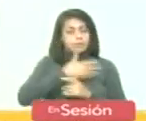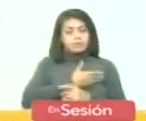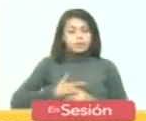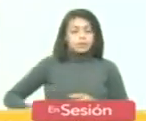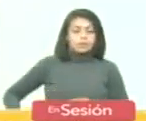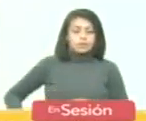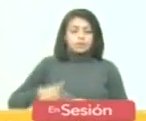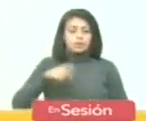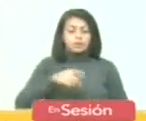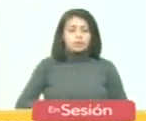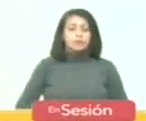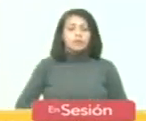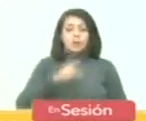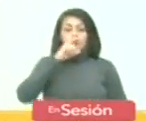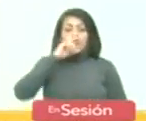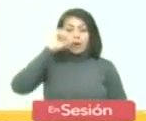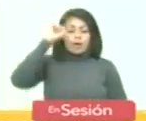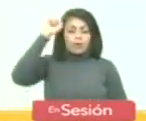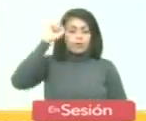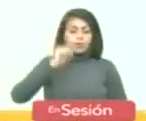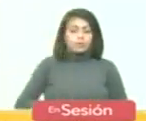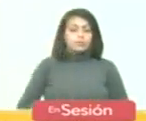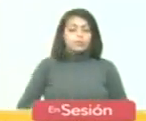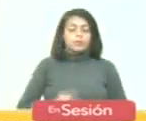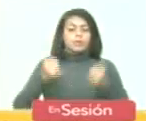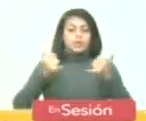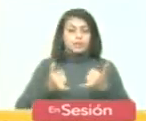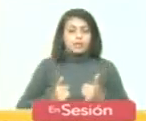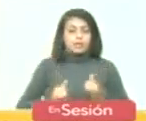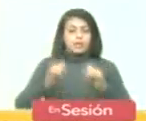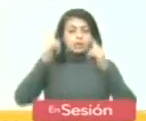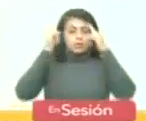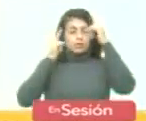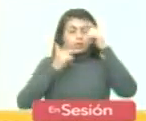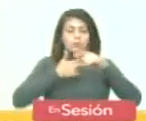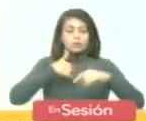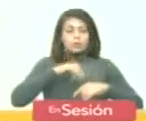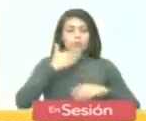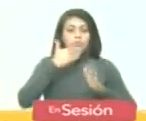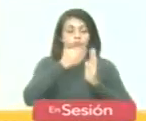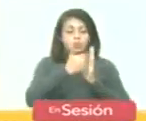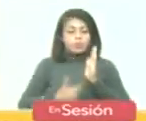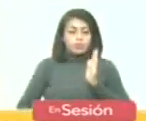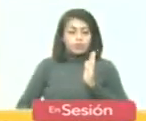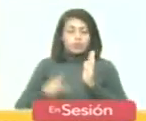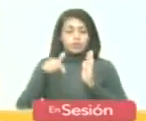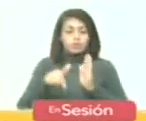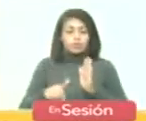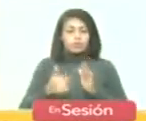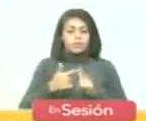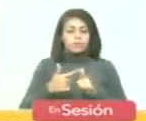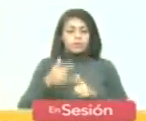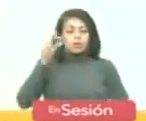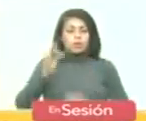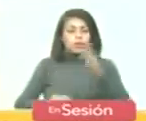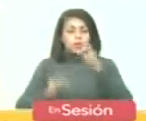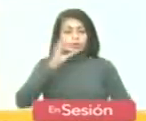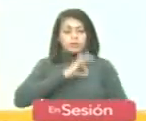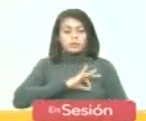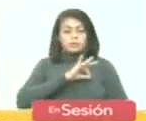presidente Nicolás Maduro es un hijo de Chávez y nuestra propuesta es la justicia